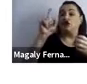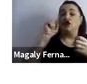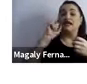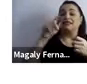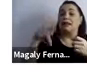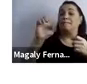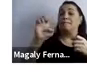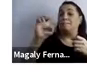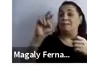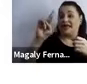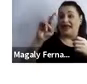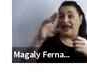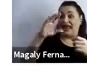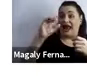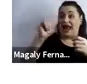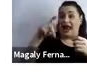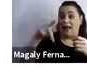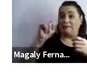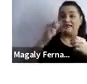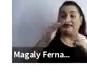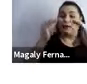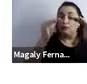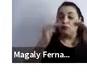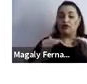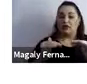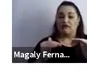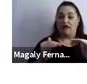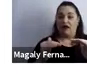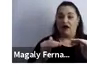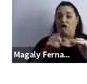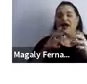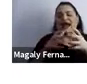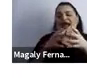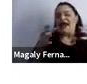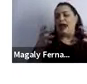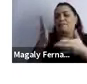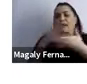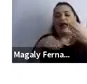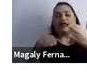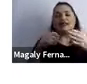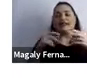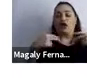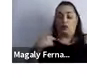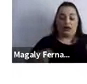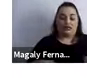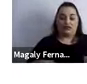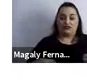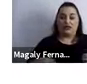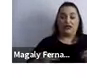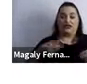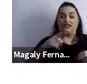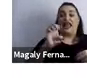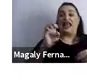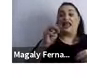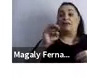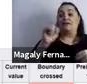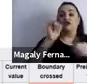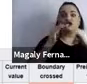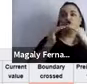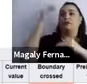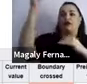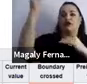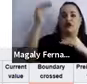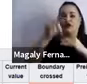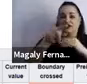de ese umbral, pero aún, como ven, quedaría una gran parte de la humanidad con emisiones superiores. Esto, por ejemplo, son en este